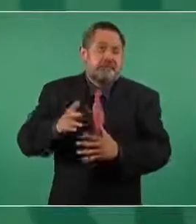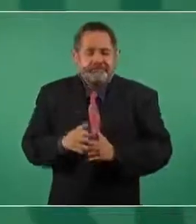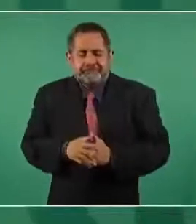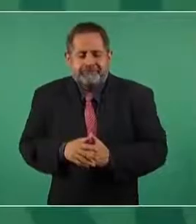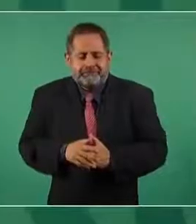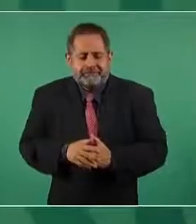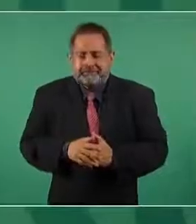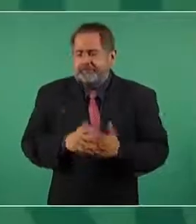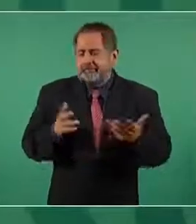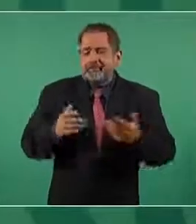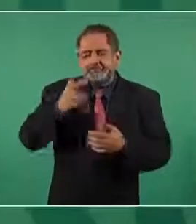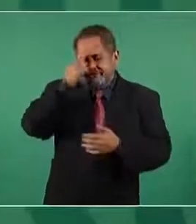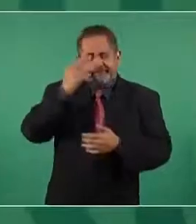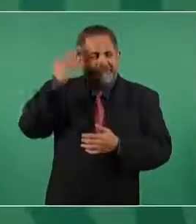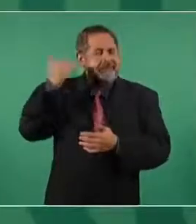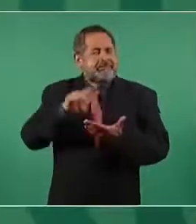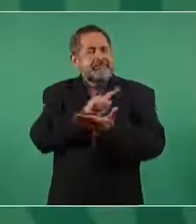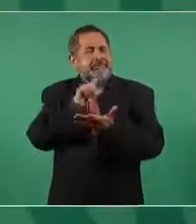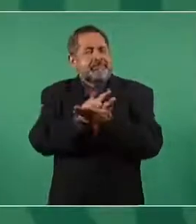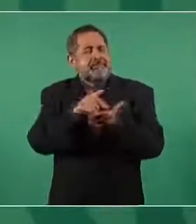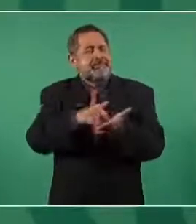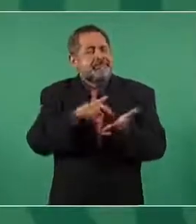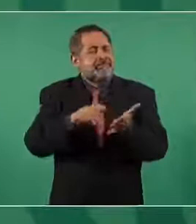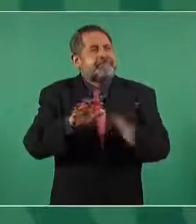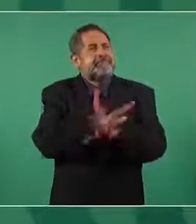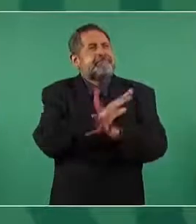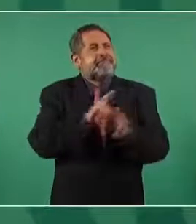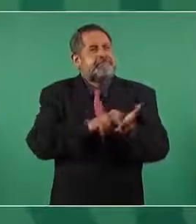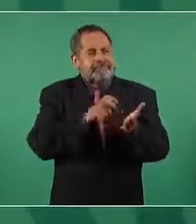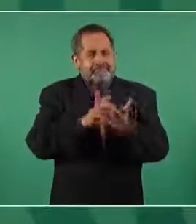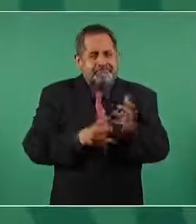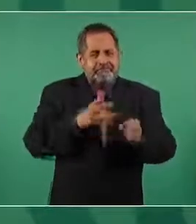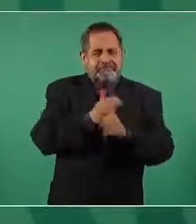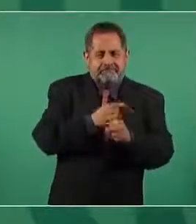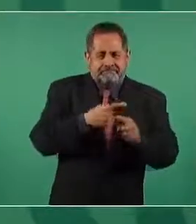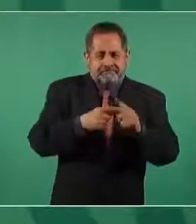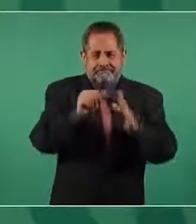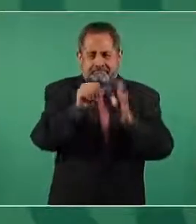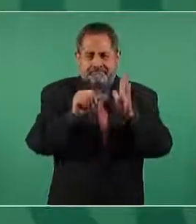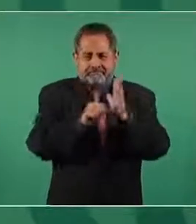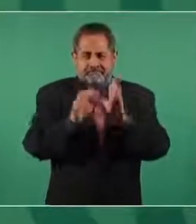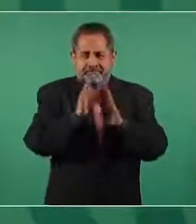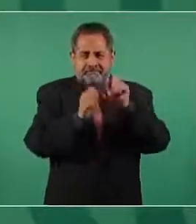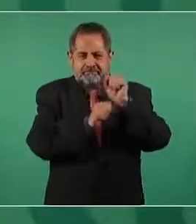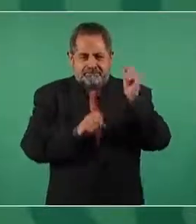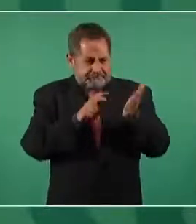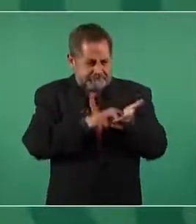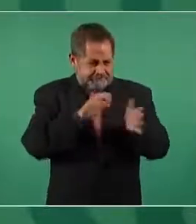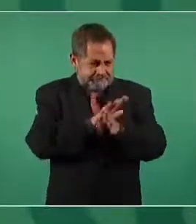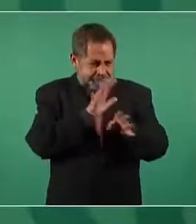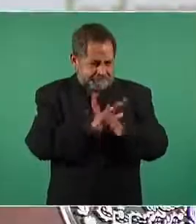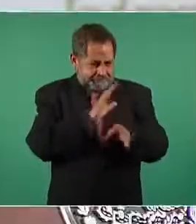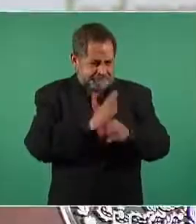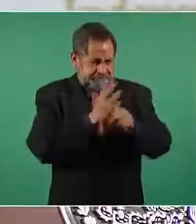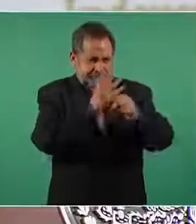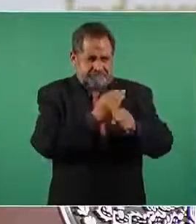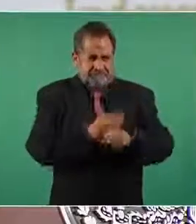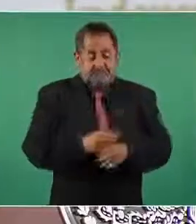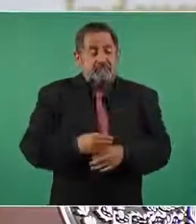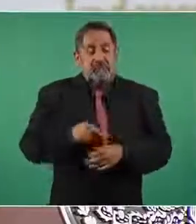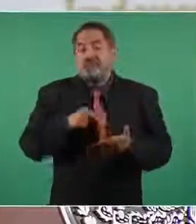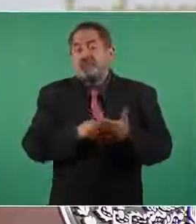que se reformó, o que reformó varios artículos de la Constitución, que íbamos a